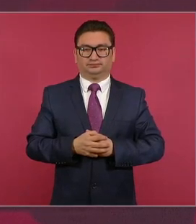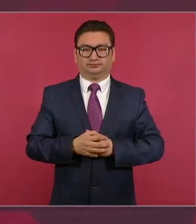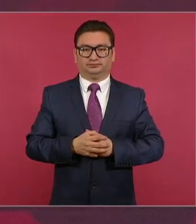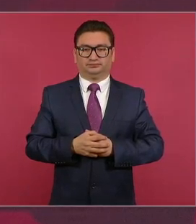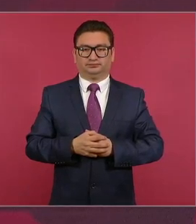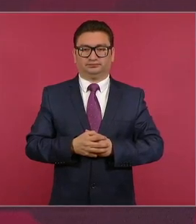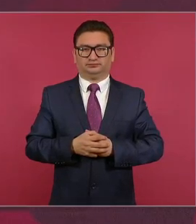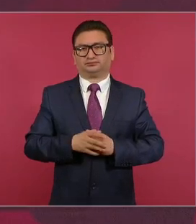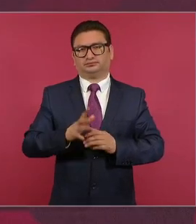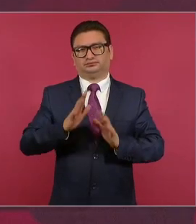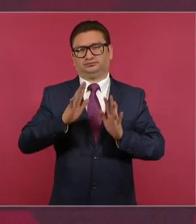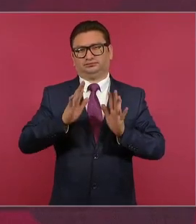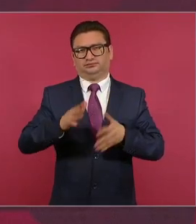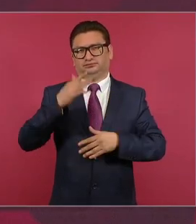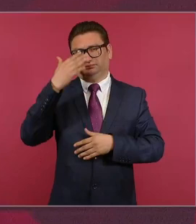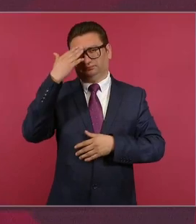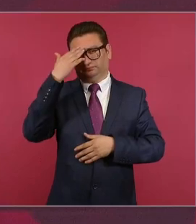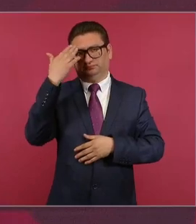se sabe,